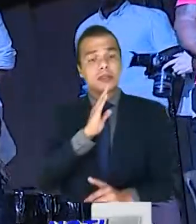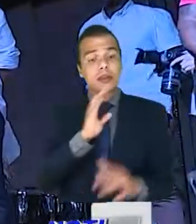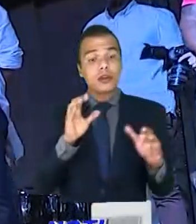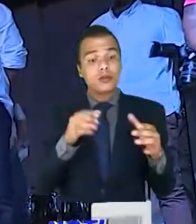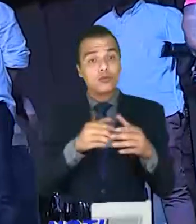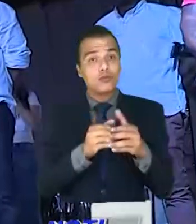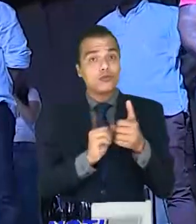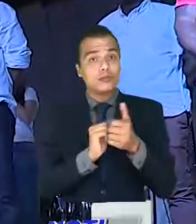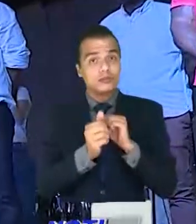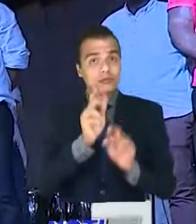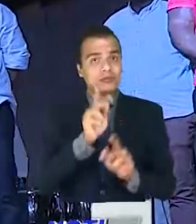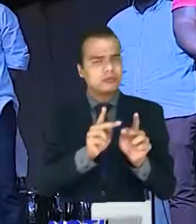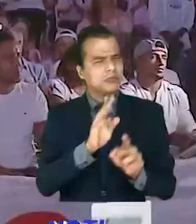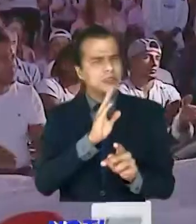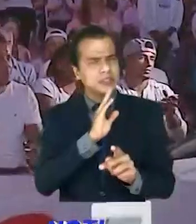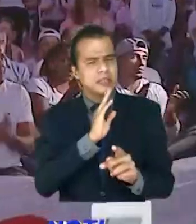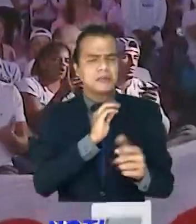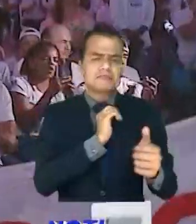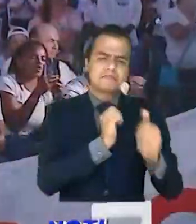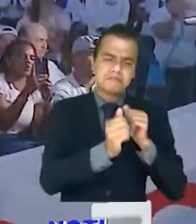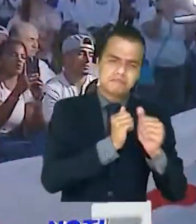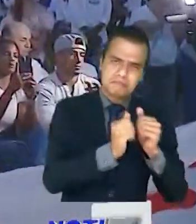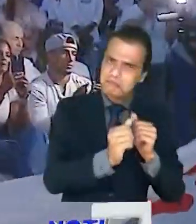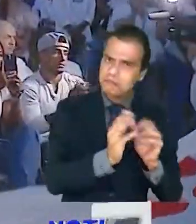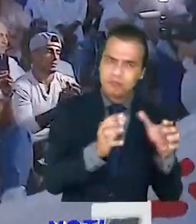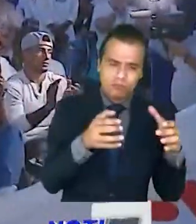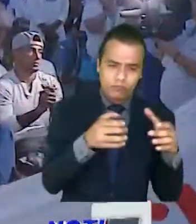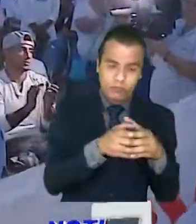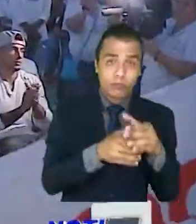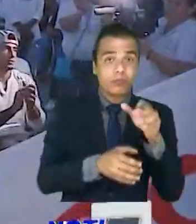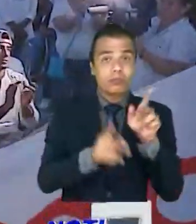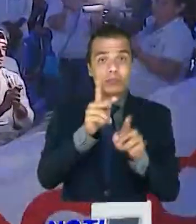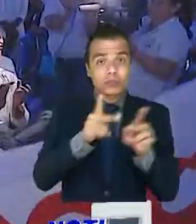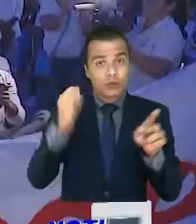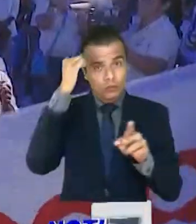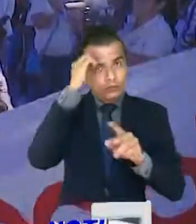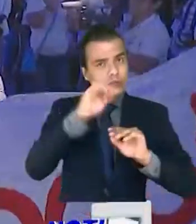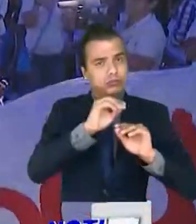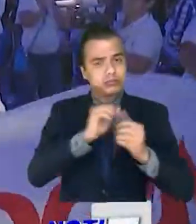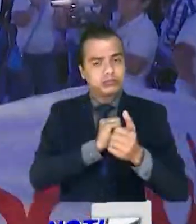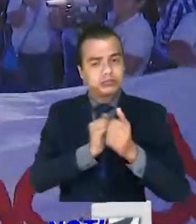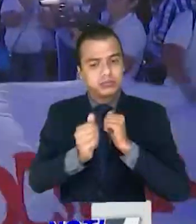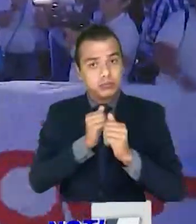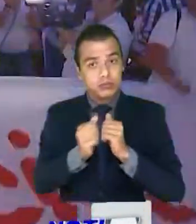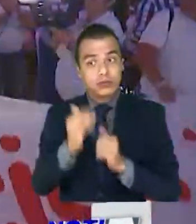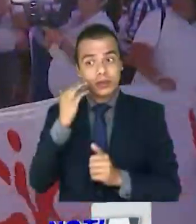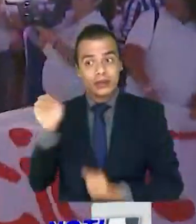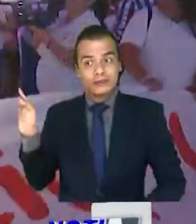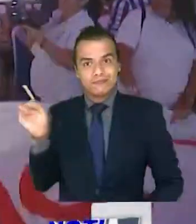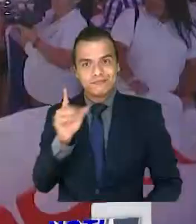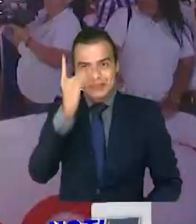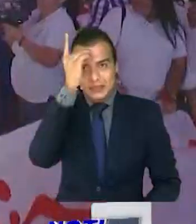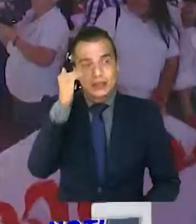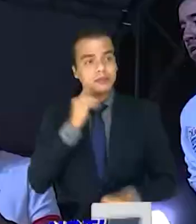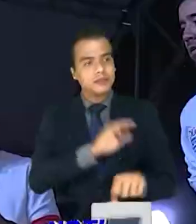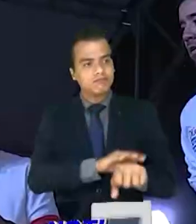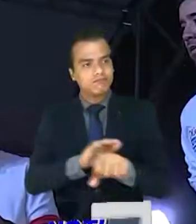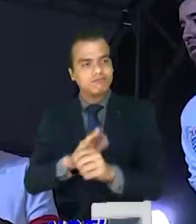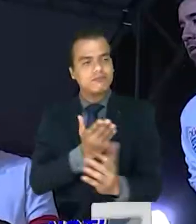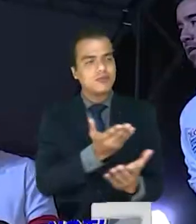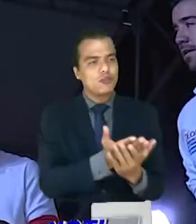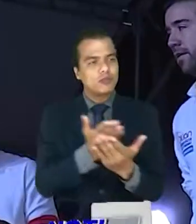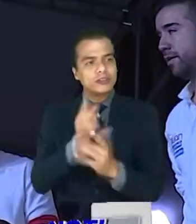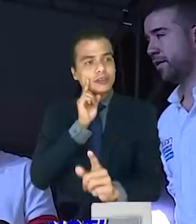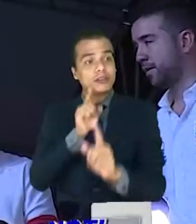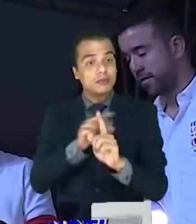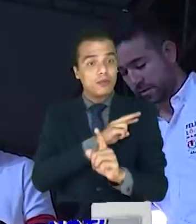deportivo de la región, entre los que se encontraban entrenadores y deportistas, para socializar con los asistentes las propuestas que en esta materia espera